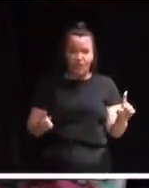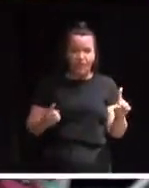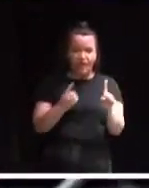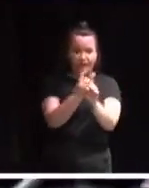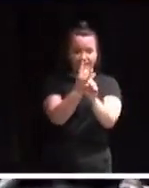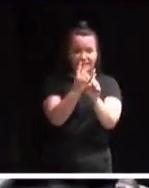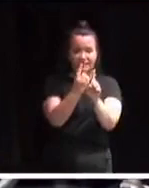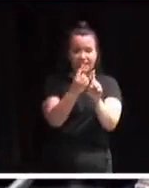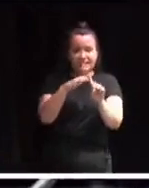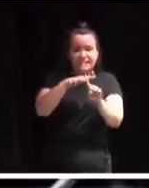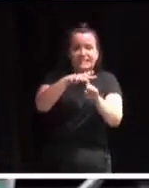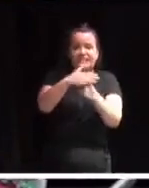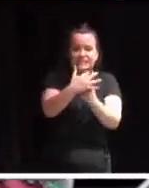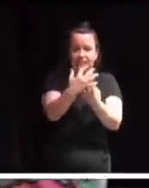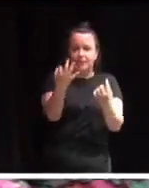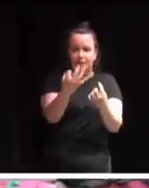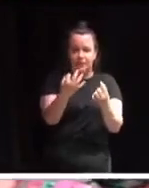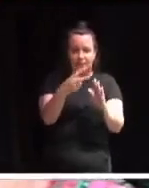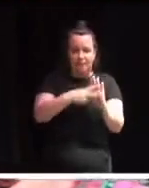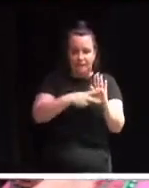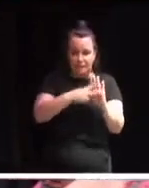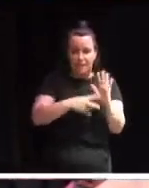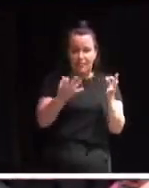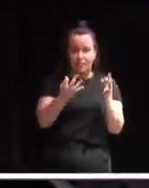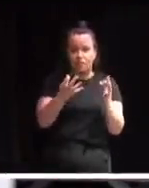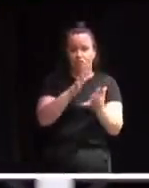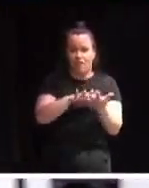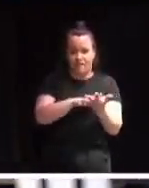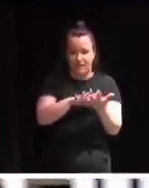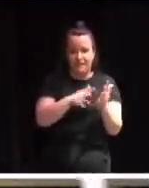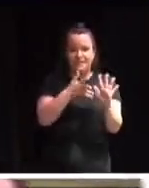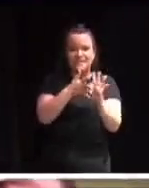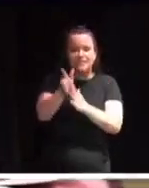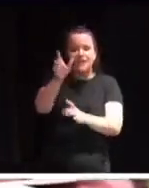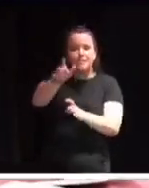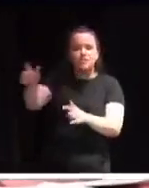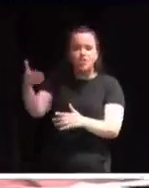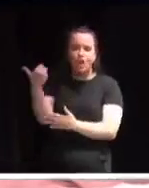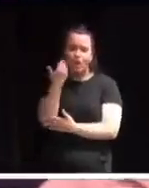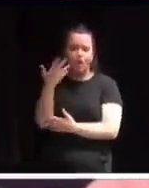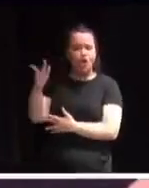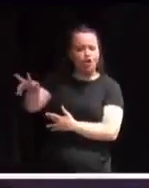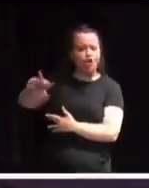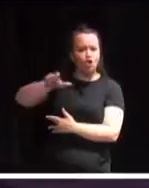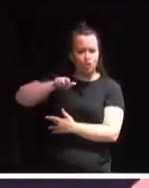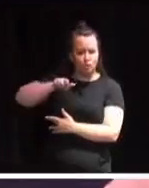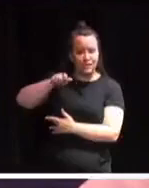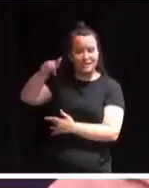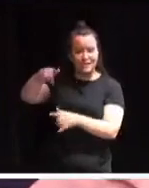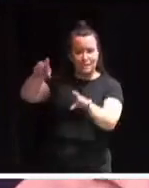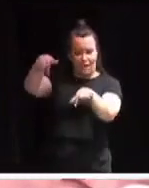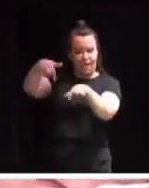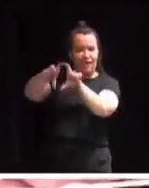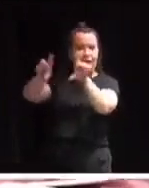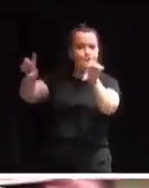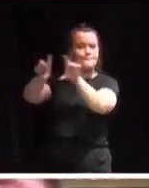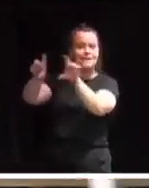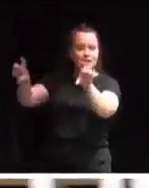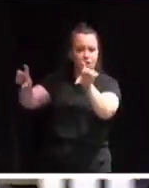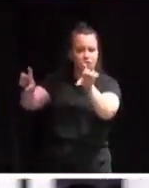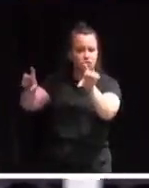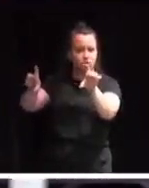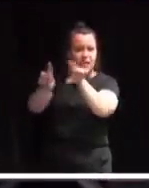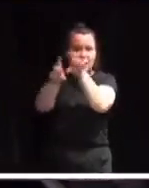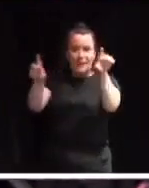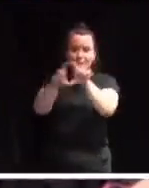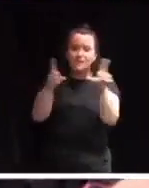porque en esta región los antisistemas son los corruptos y los empresarios porque también tenéis un récord con empresarios